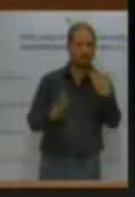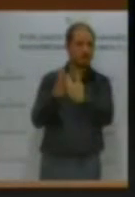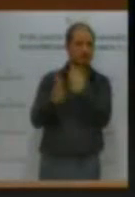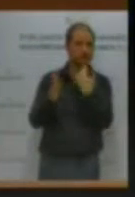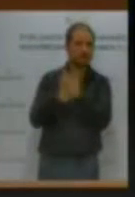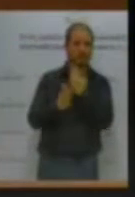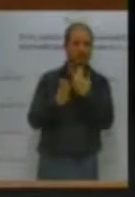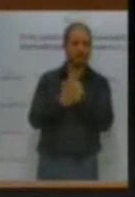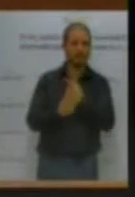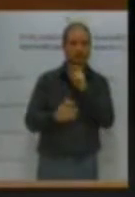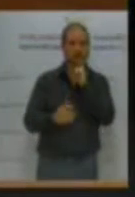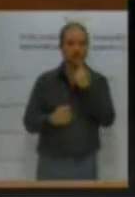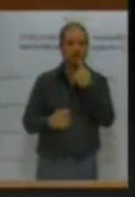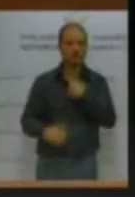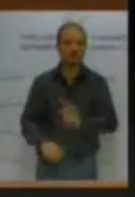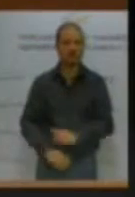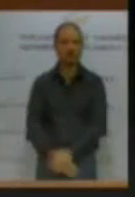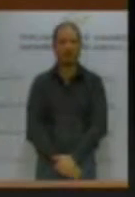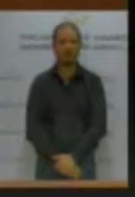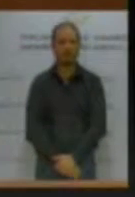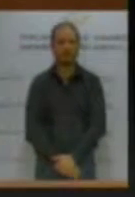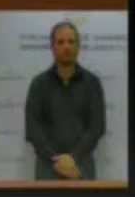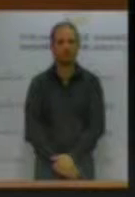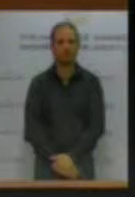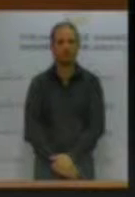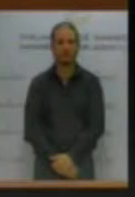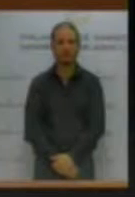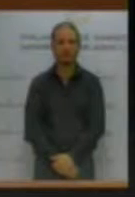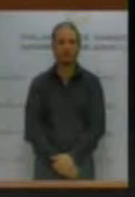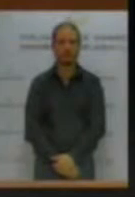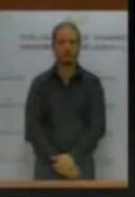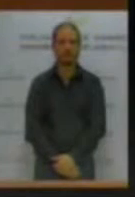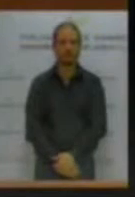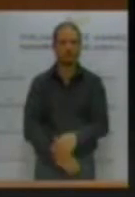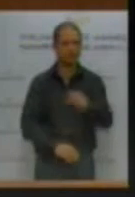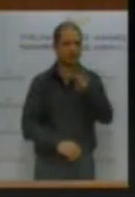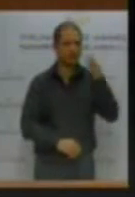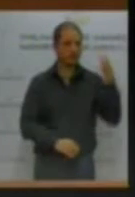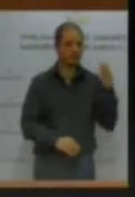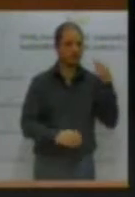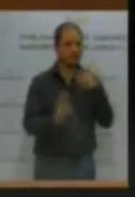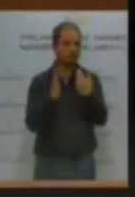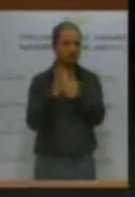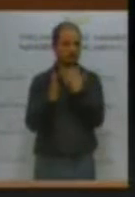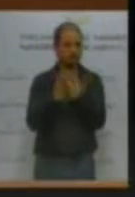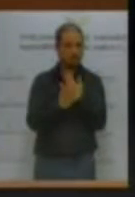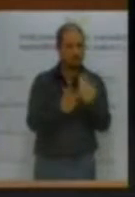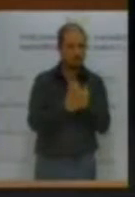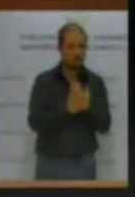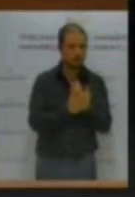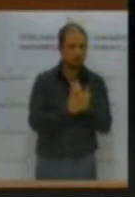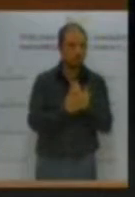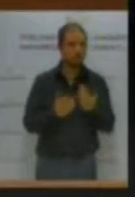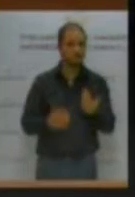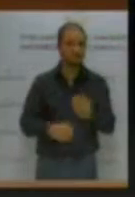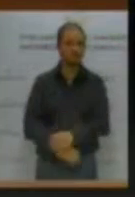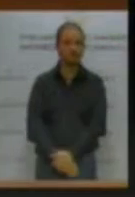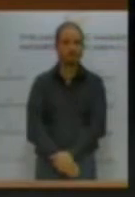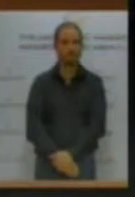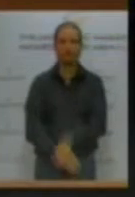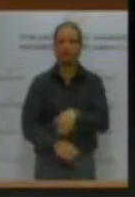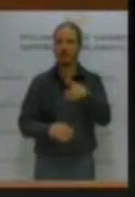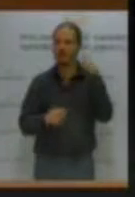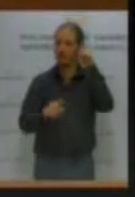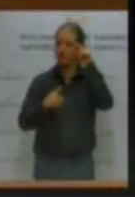este, antes de hablar yo. Es decir, marcan un objetivo que ya debía de estar